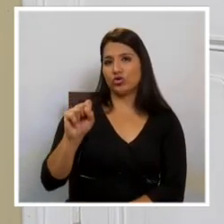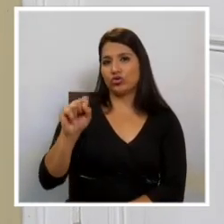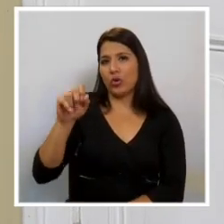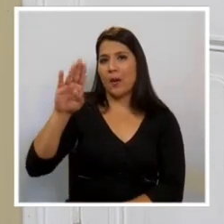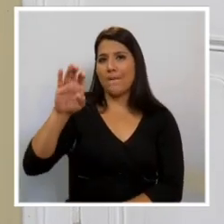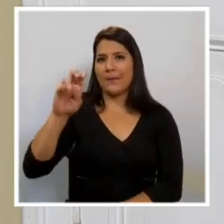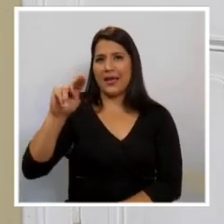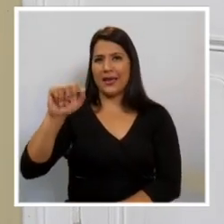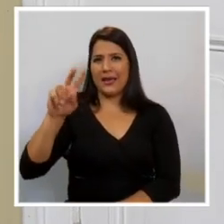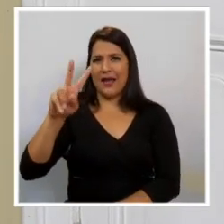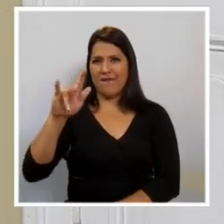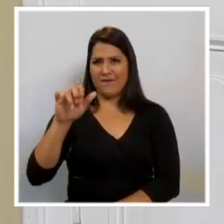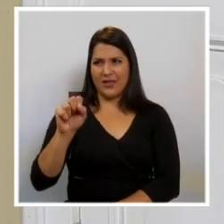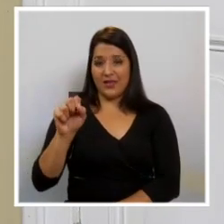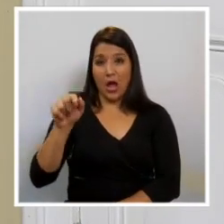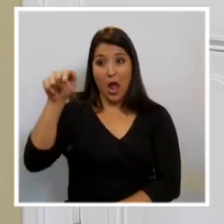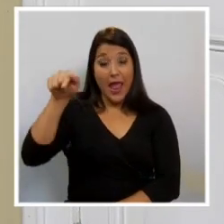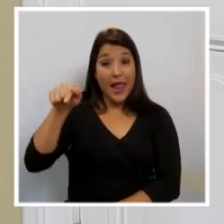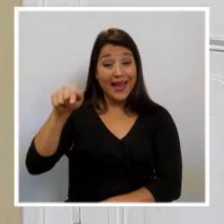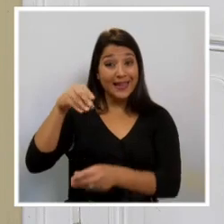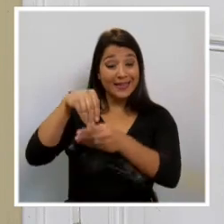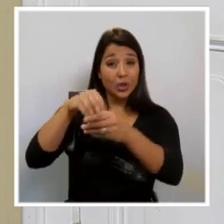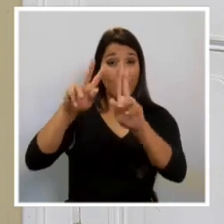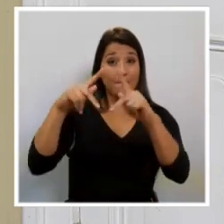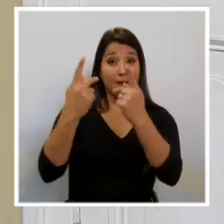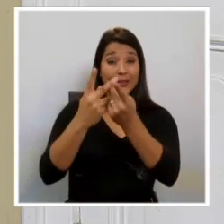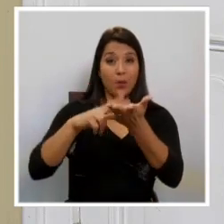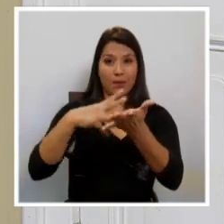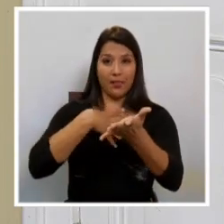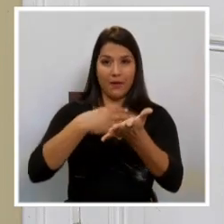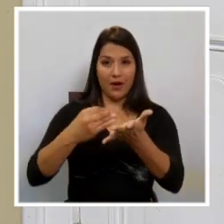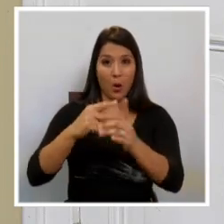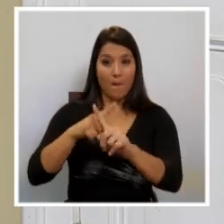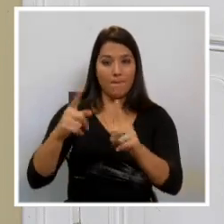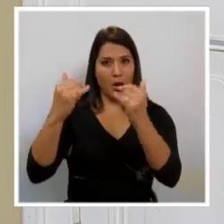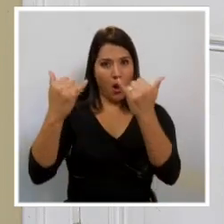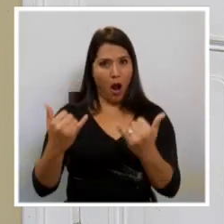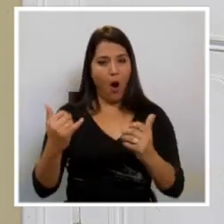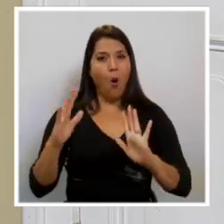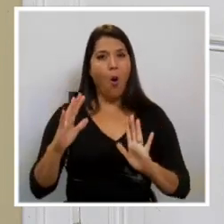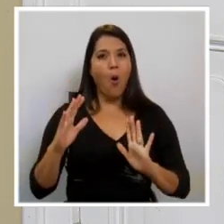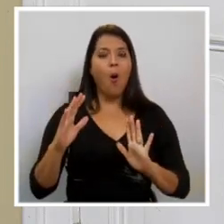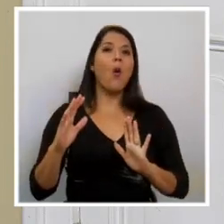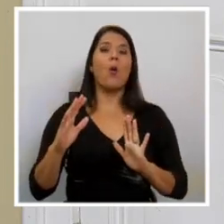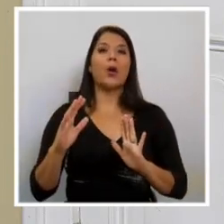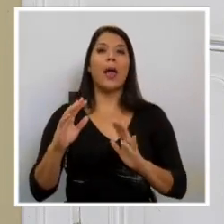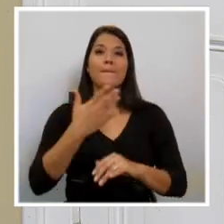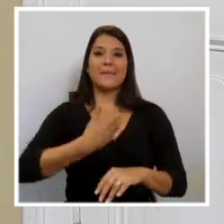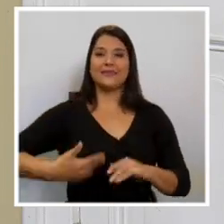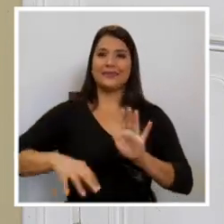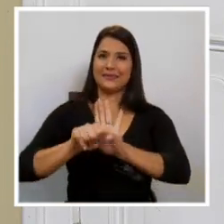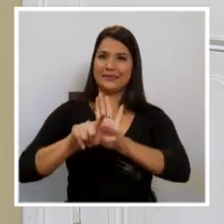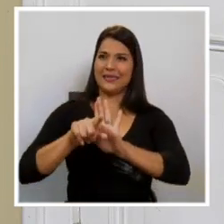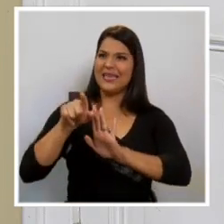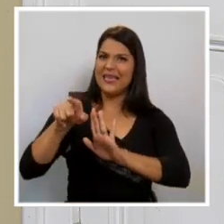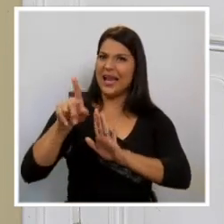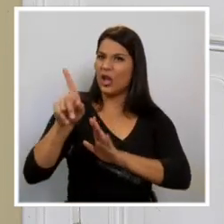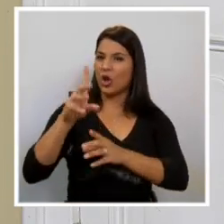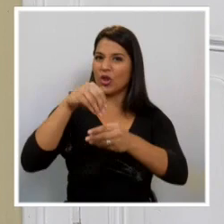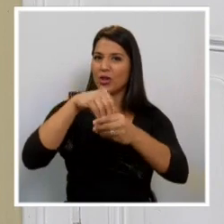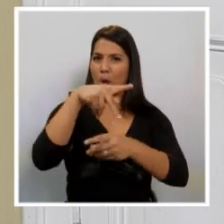sea, además, podríamos decir, le devuelve la cortesía, pero a diferencia en el pasado, ahora con el apoyo parlamentario de los diputados del